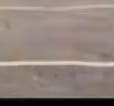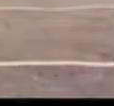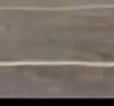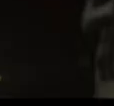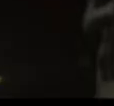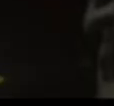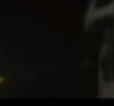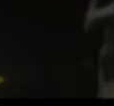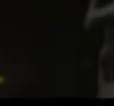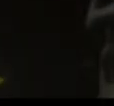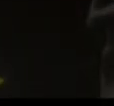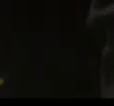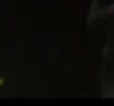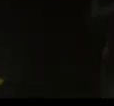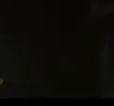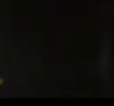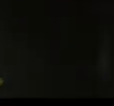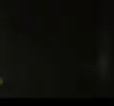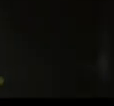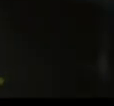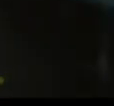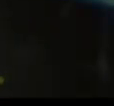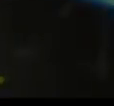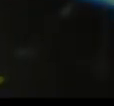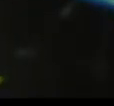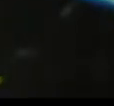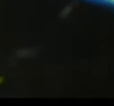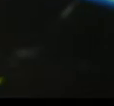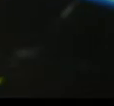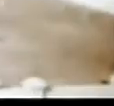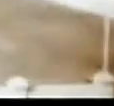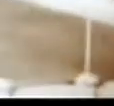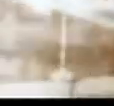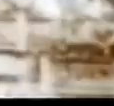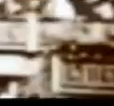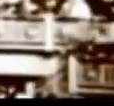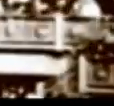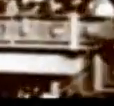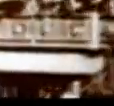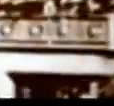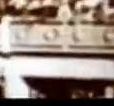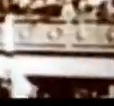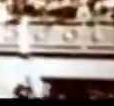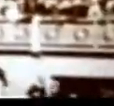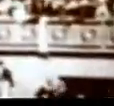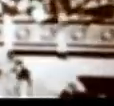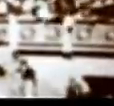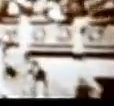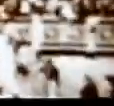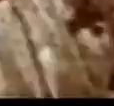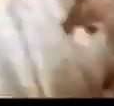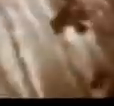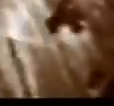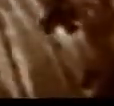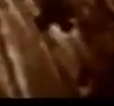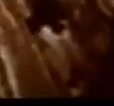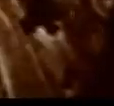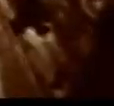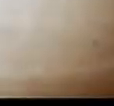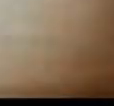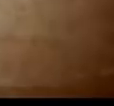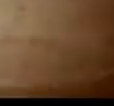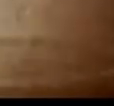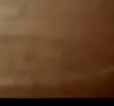educativa gracias al fútbol al trabajo en equipo la cultura de resurgir de levantarse de la derrota y renacer con fuerza con